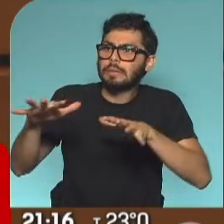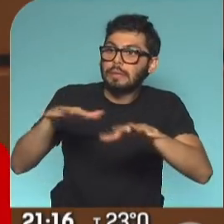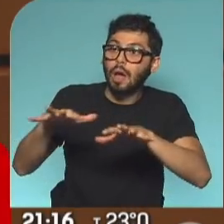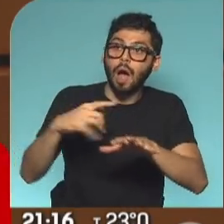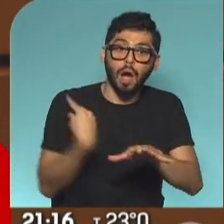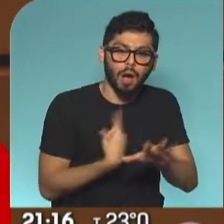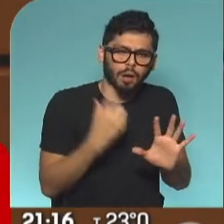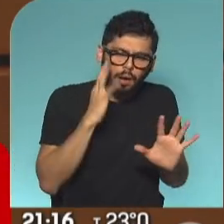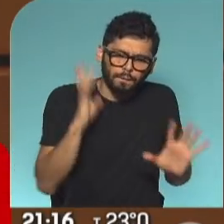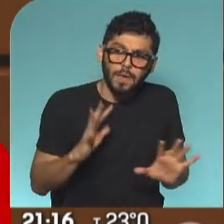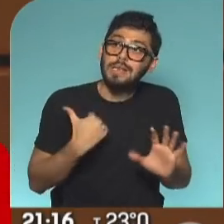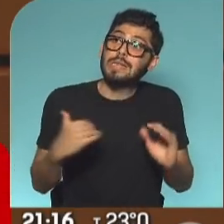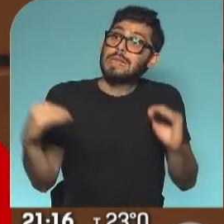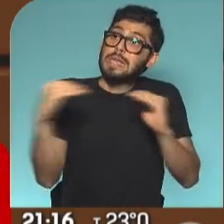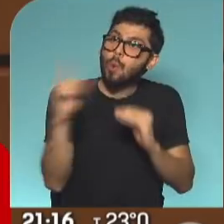lo mismo.